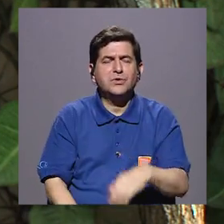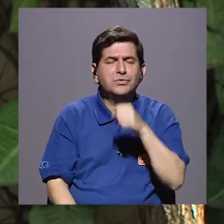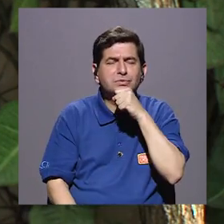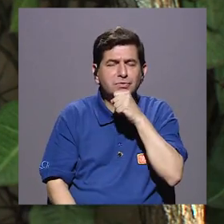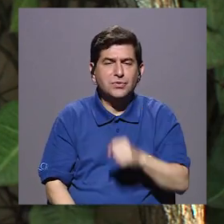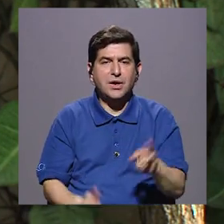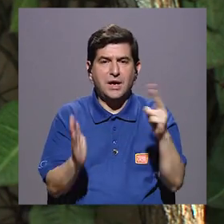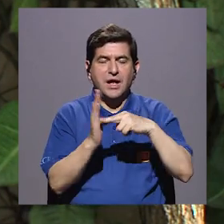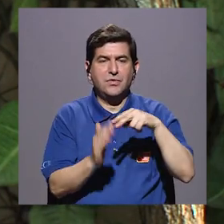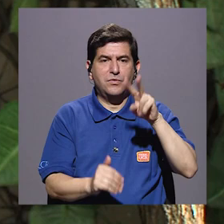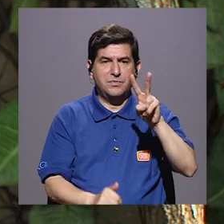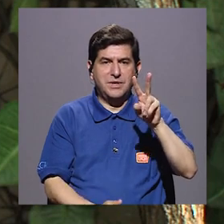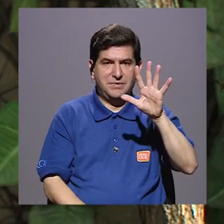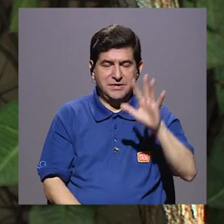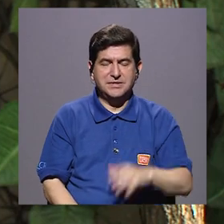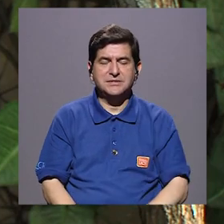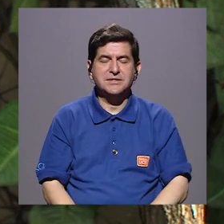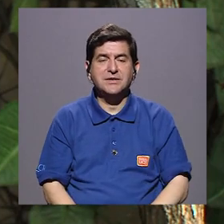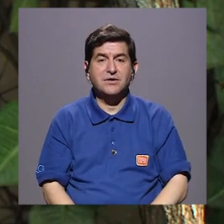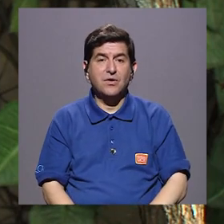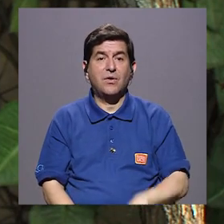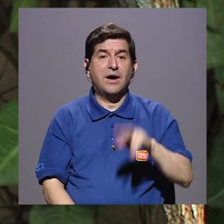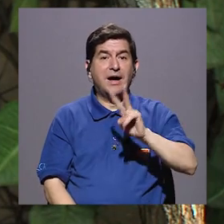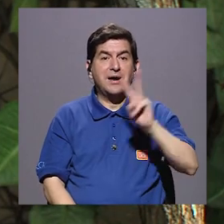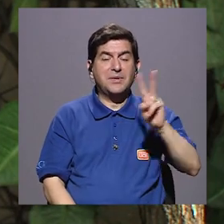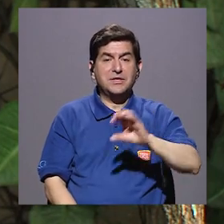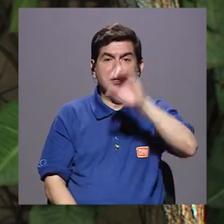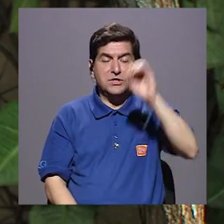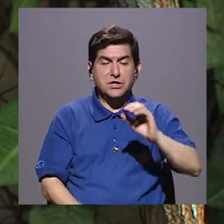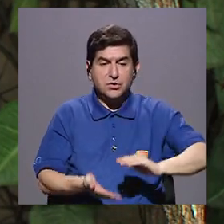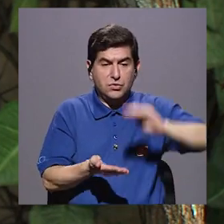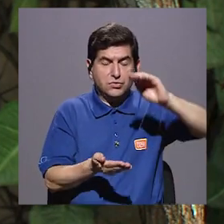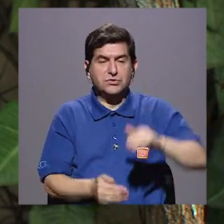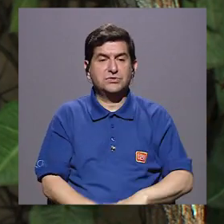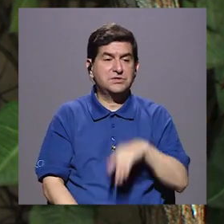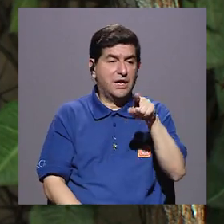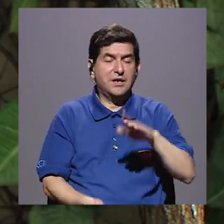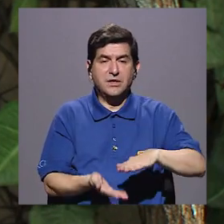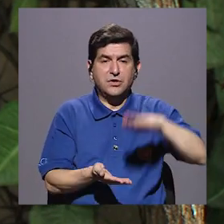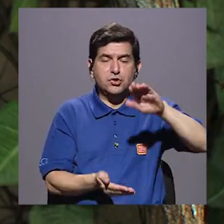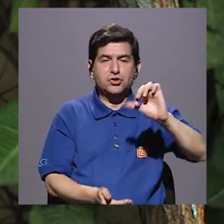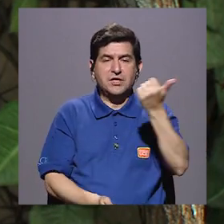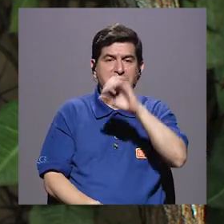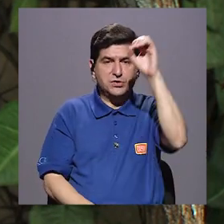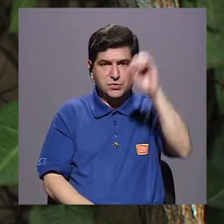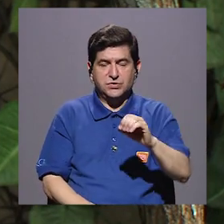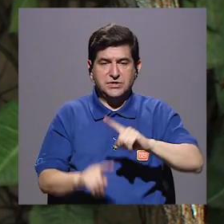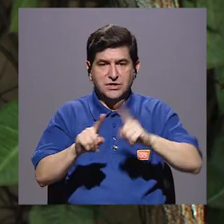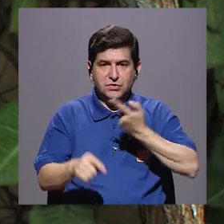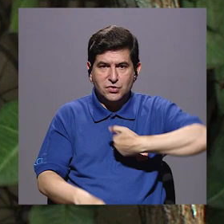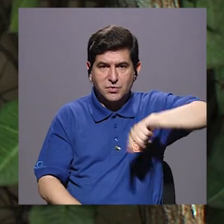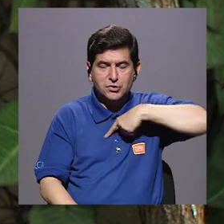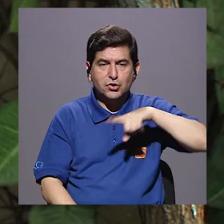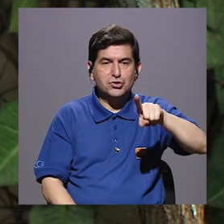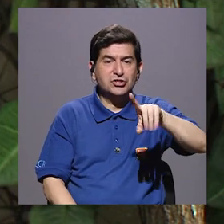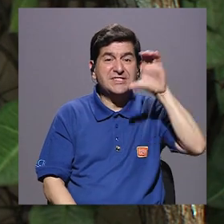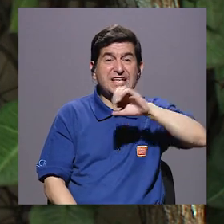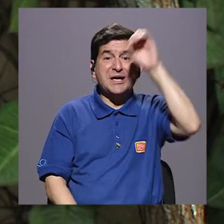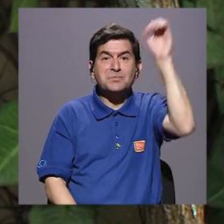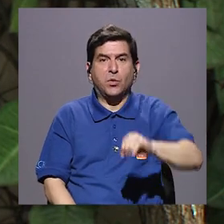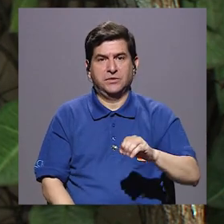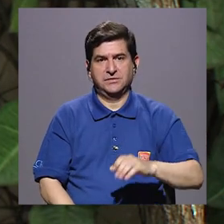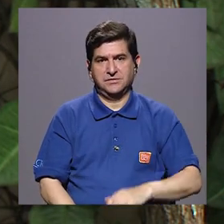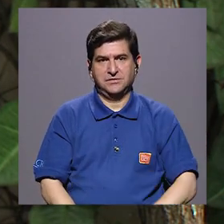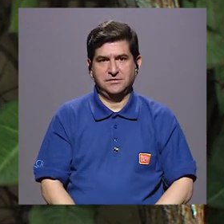envejecida y al 2025 van a subir al 22%, ellos van a subir un 10%. Pero como dijimos, nosotros un